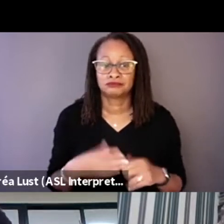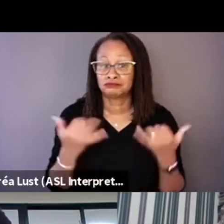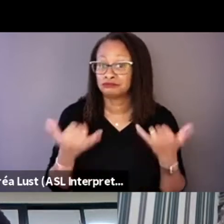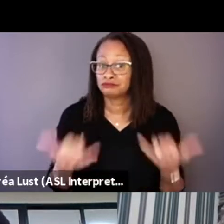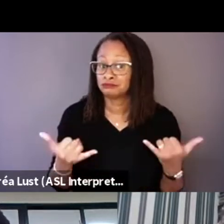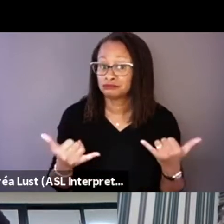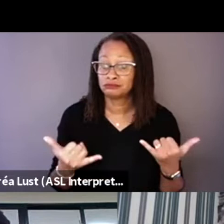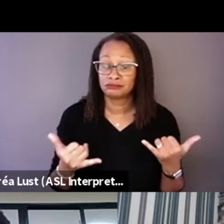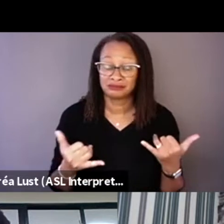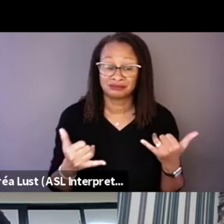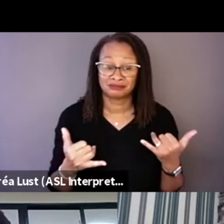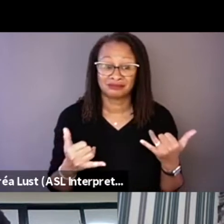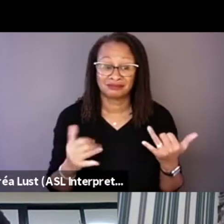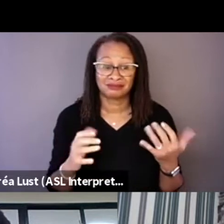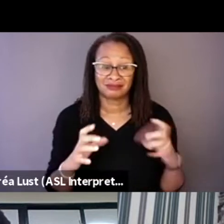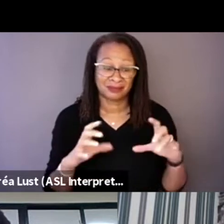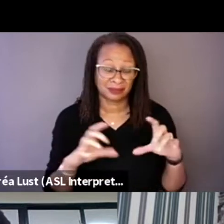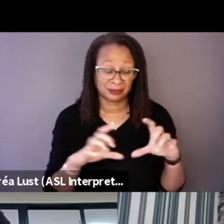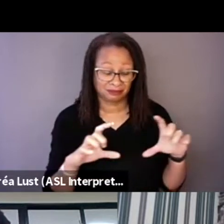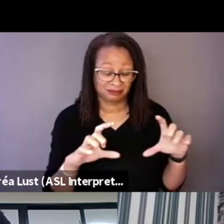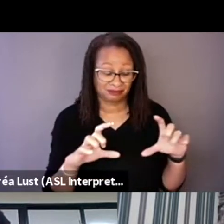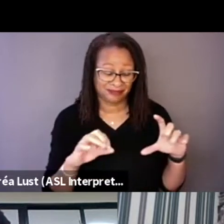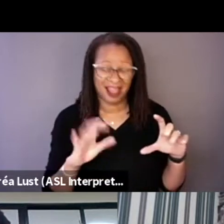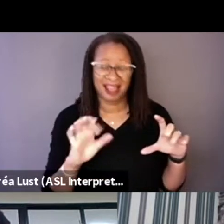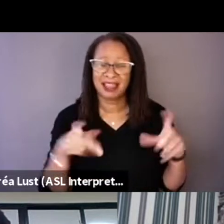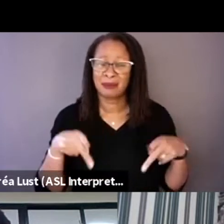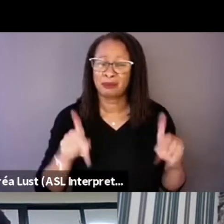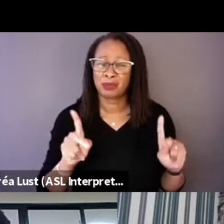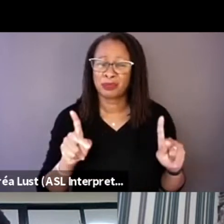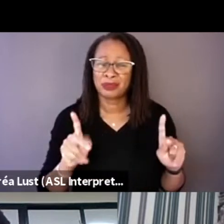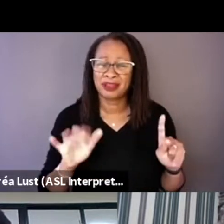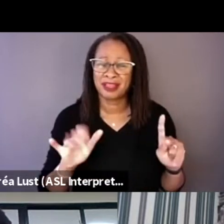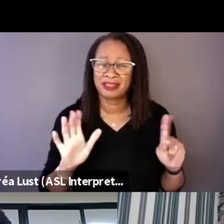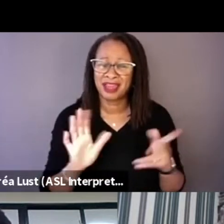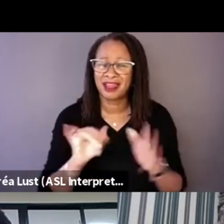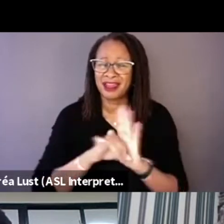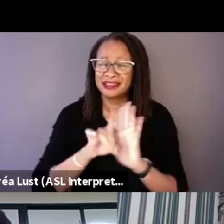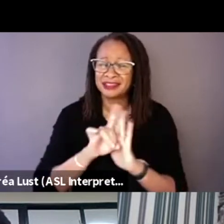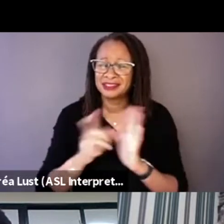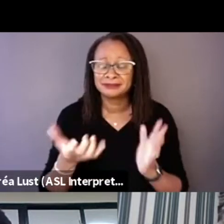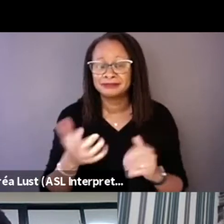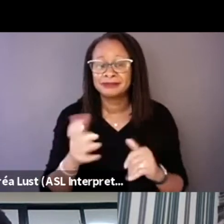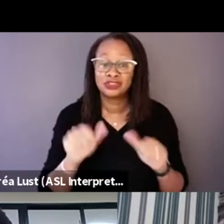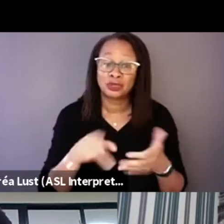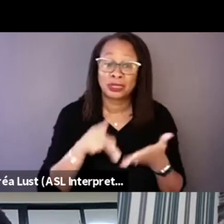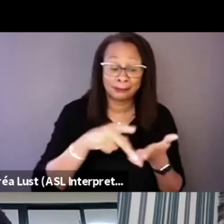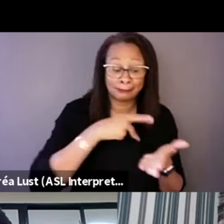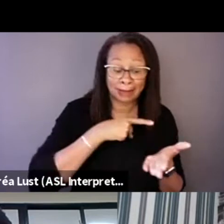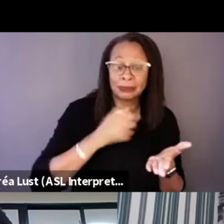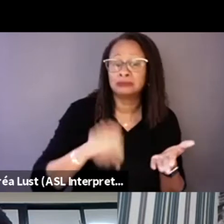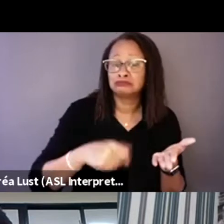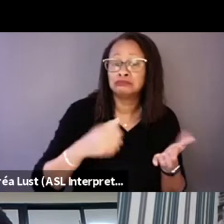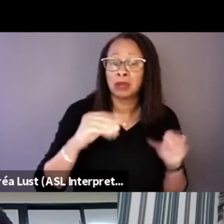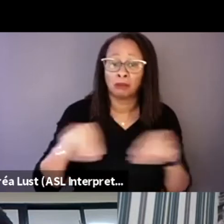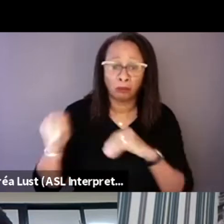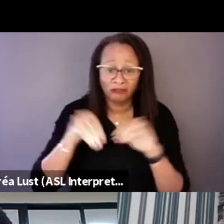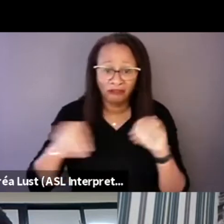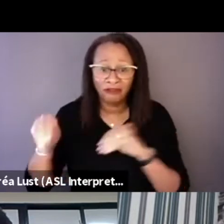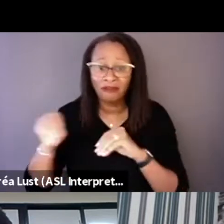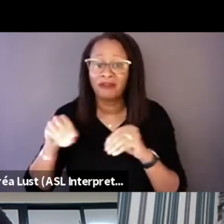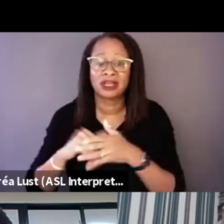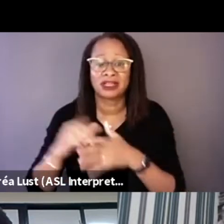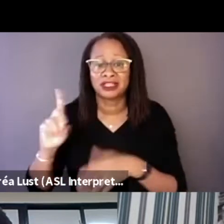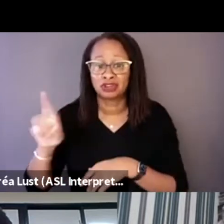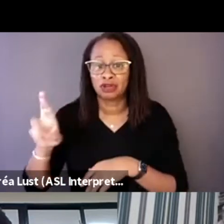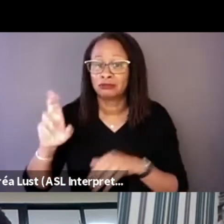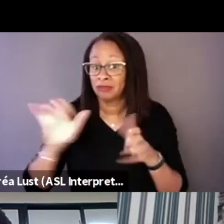Now, this was it was almost like a permit. It was our identification. You could get paid with it, you could move around. So that is how